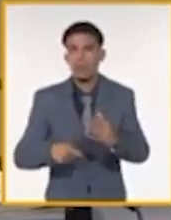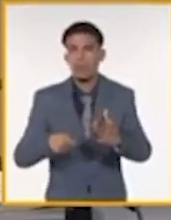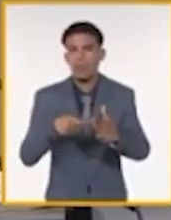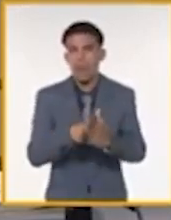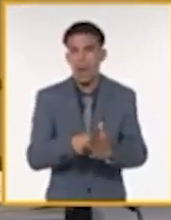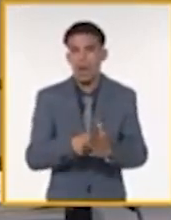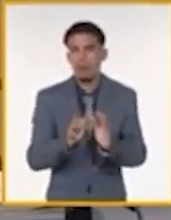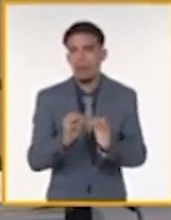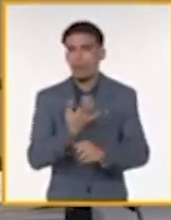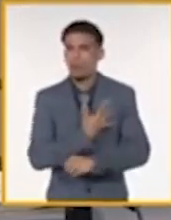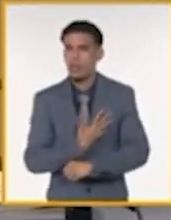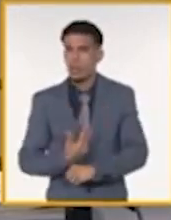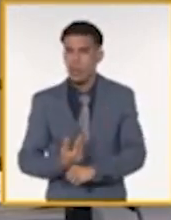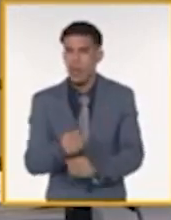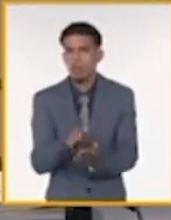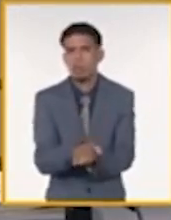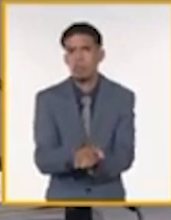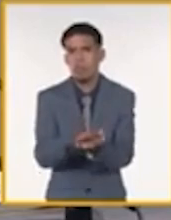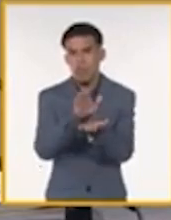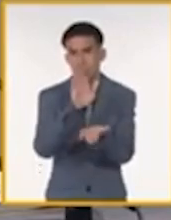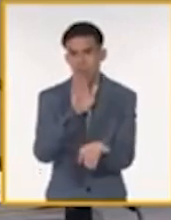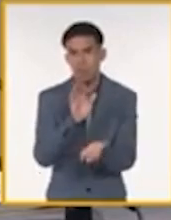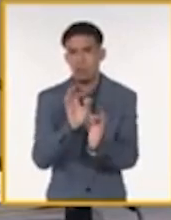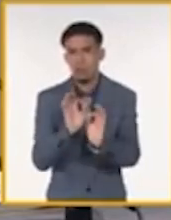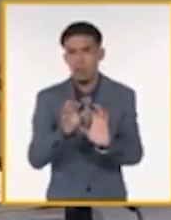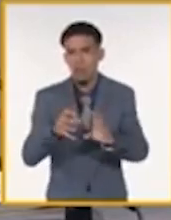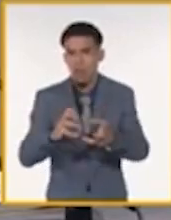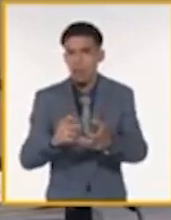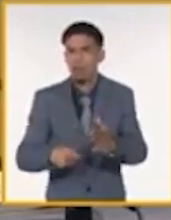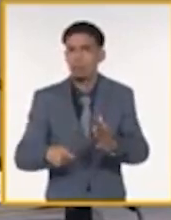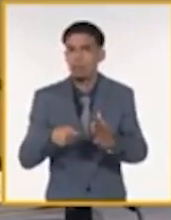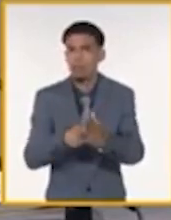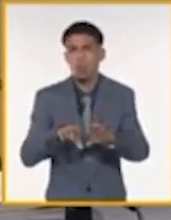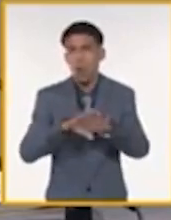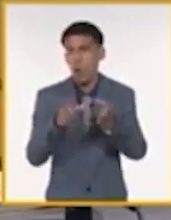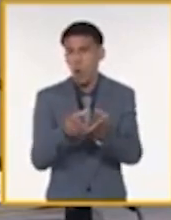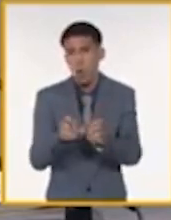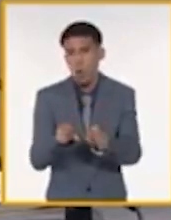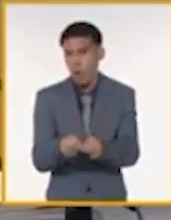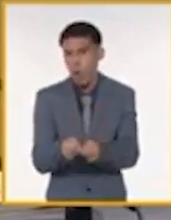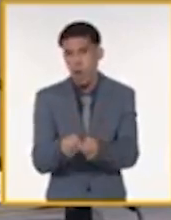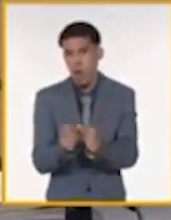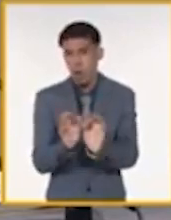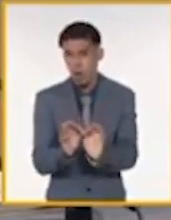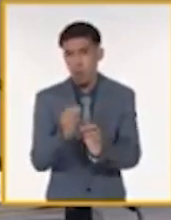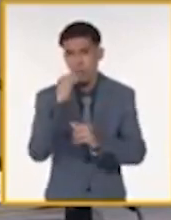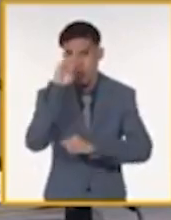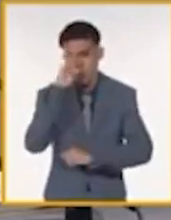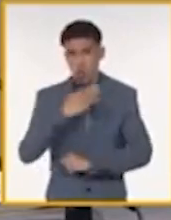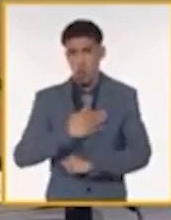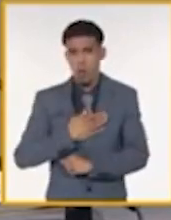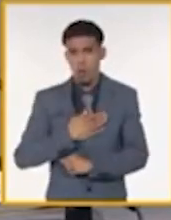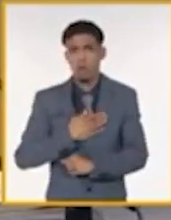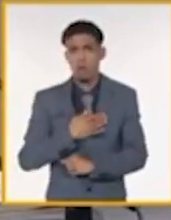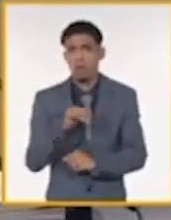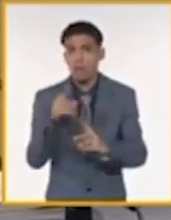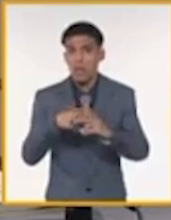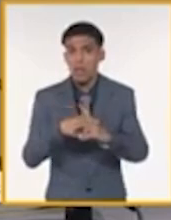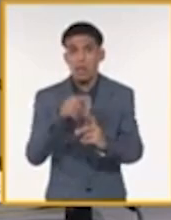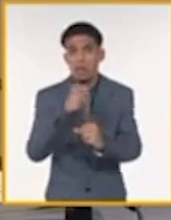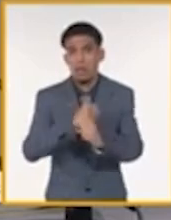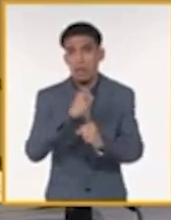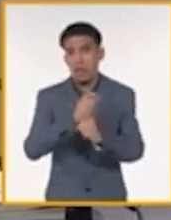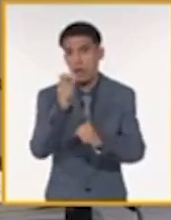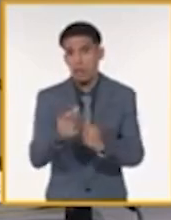solidaridad de compromiso en en ese deber de contribuir que tenemos todo como ciudadanos y empleados que somos de Estas